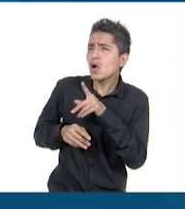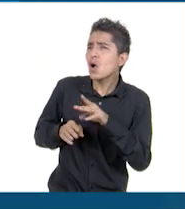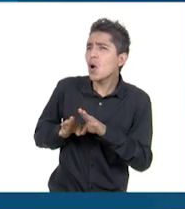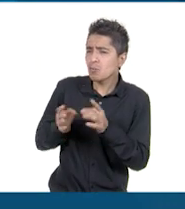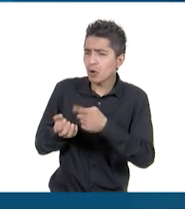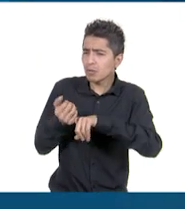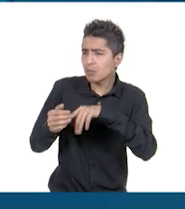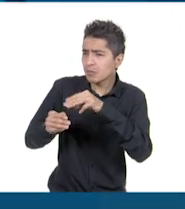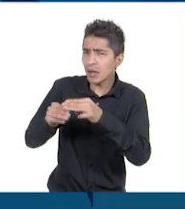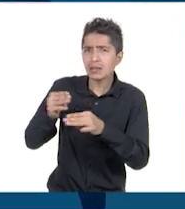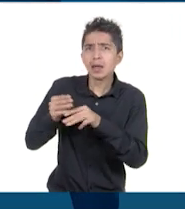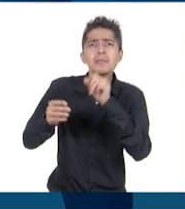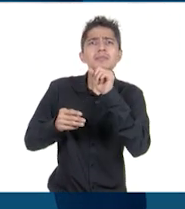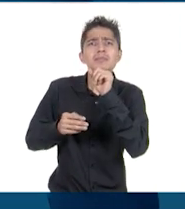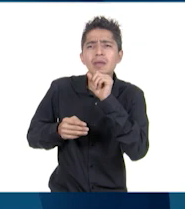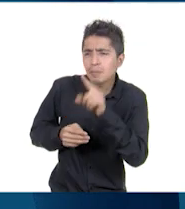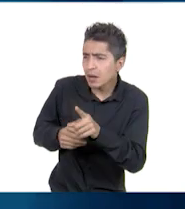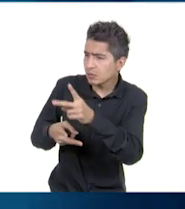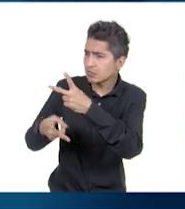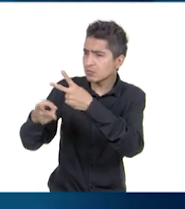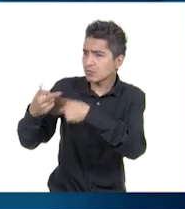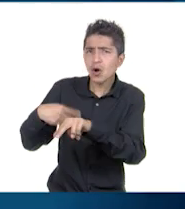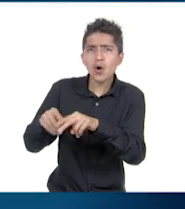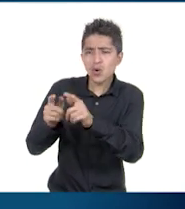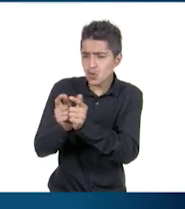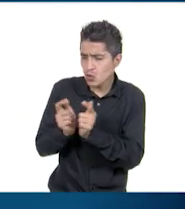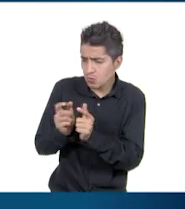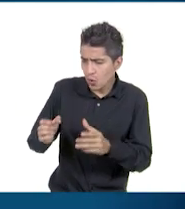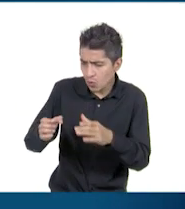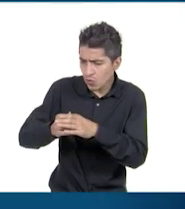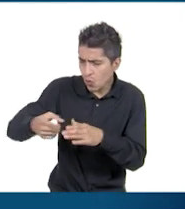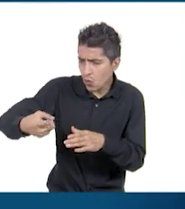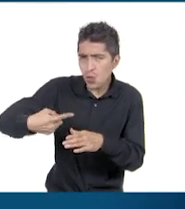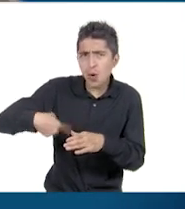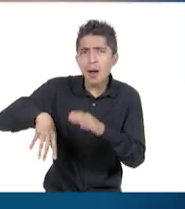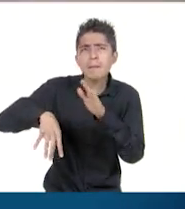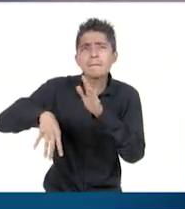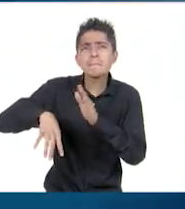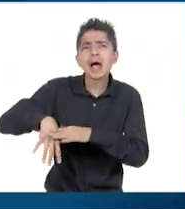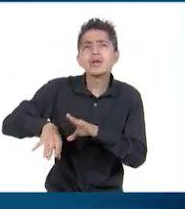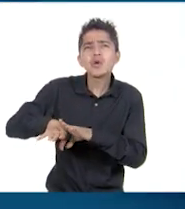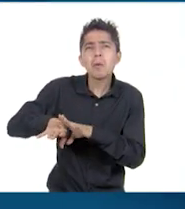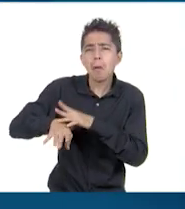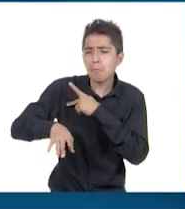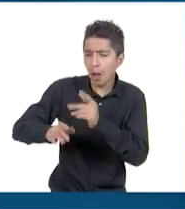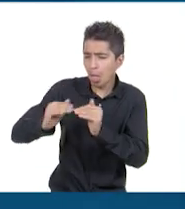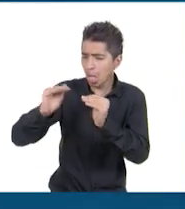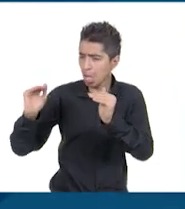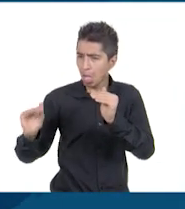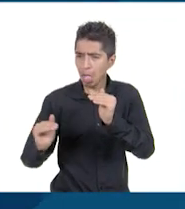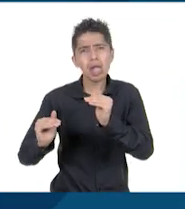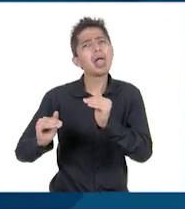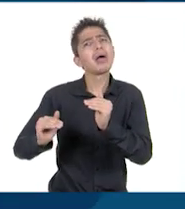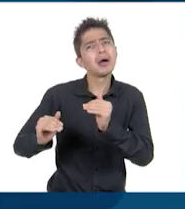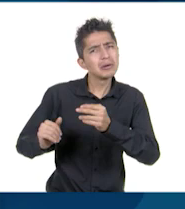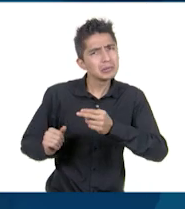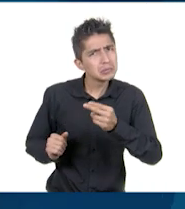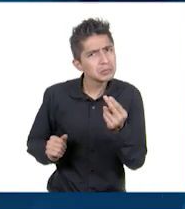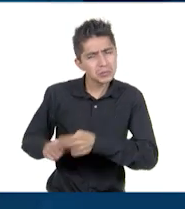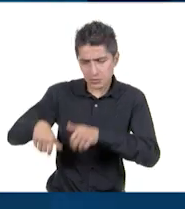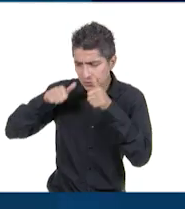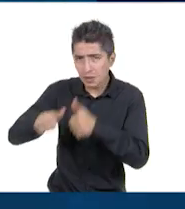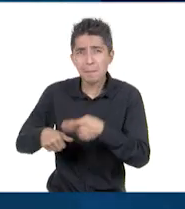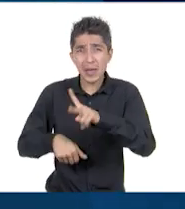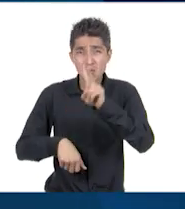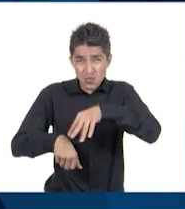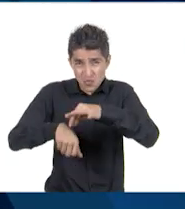materiales debieron llegar también a los grupos más desfavorecidos. Pero en la realidad, pues